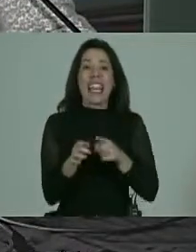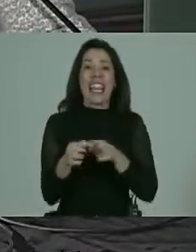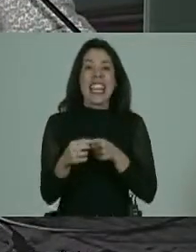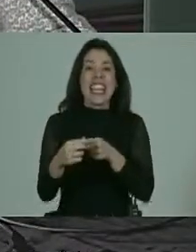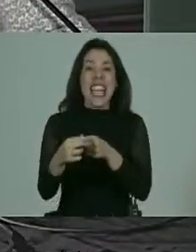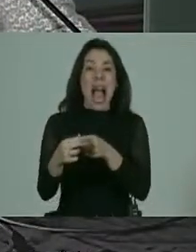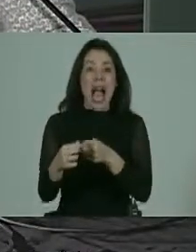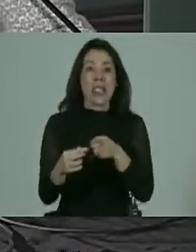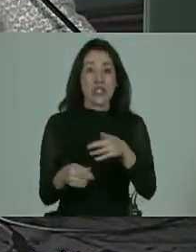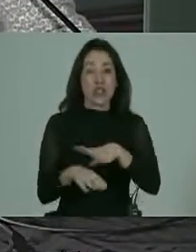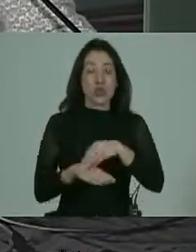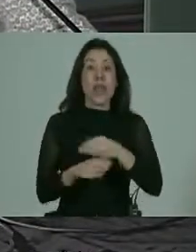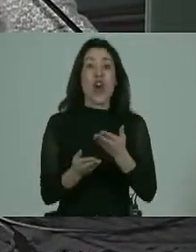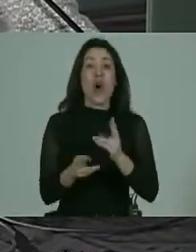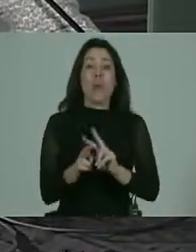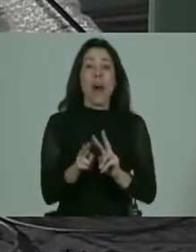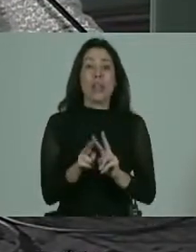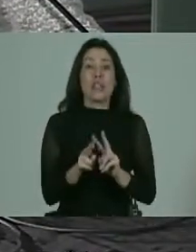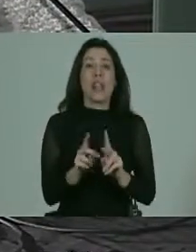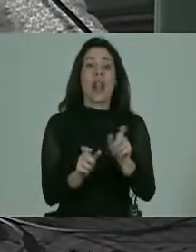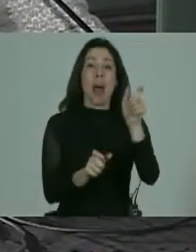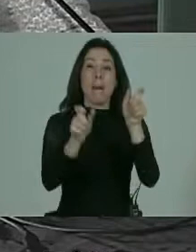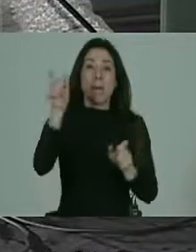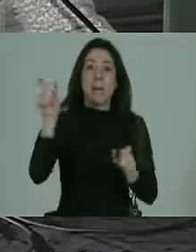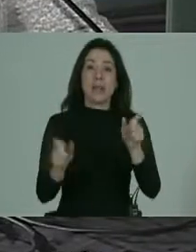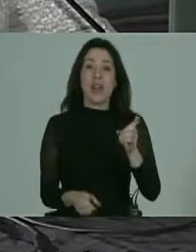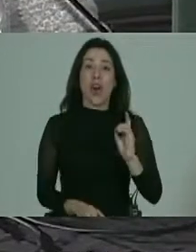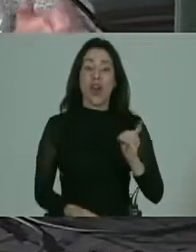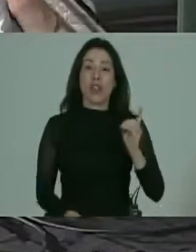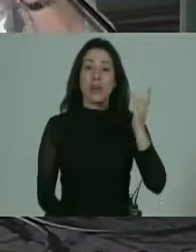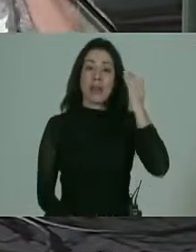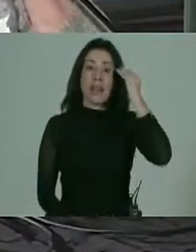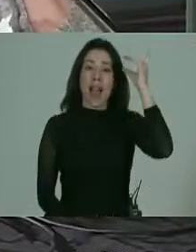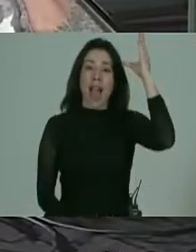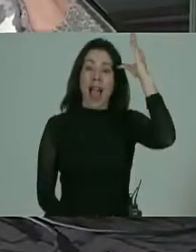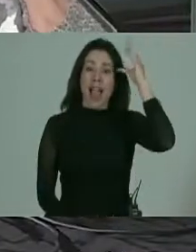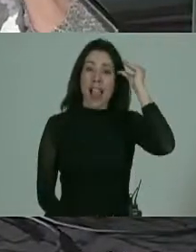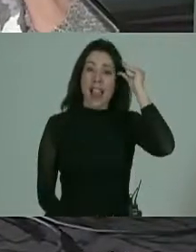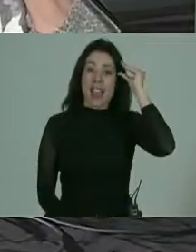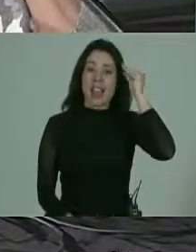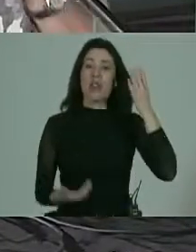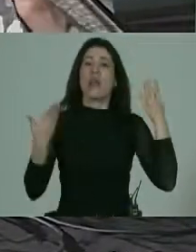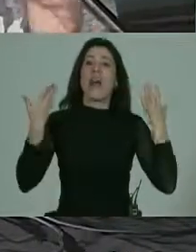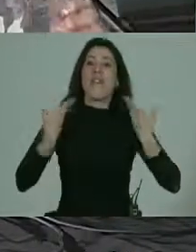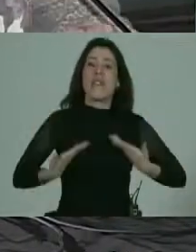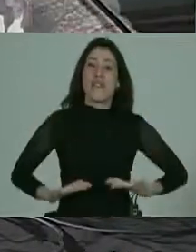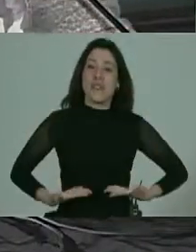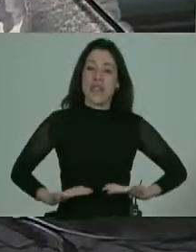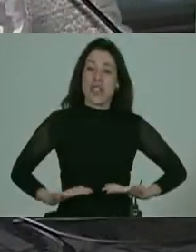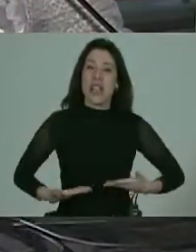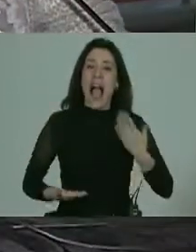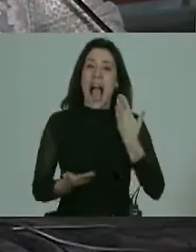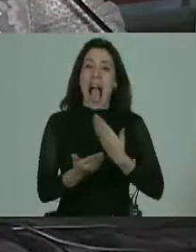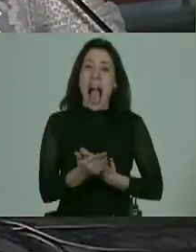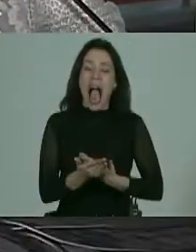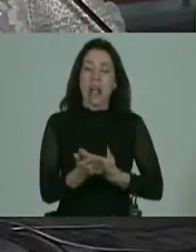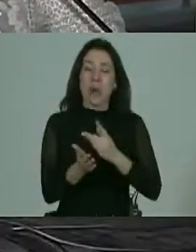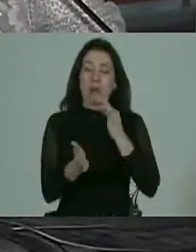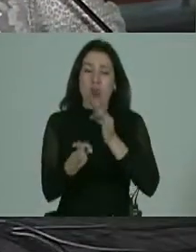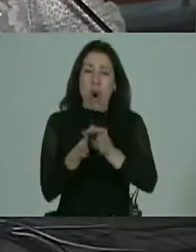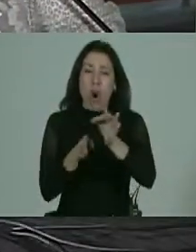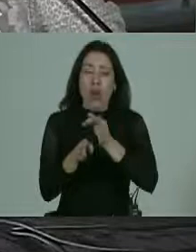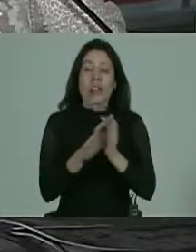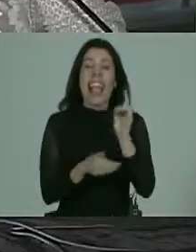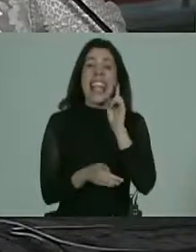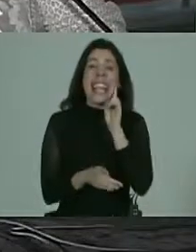proceder frente a personas con discapacidad intelectuales o físicas existe un lineamiento de